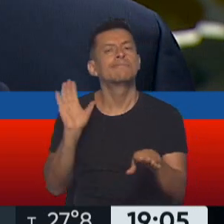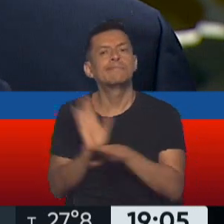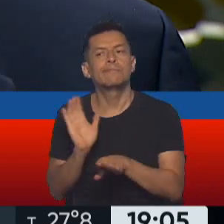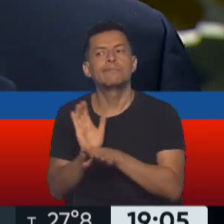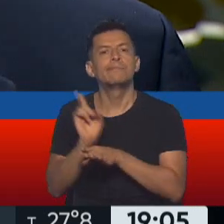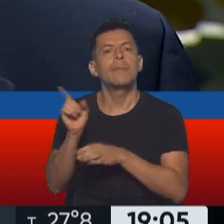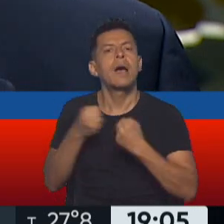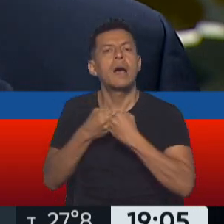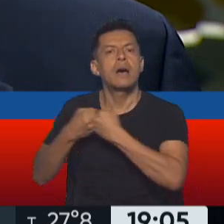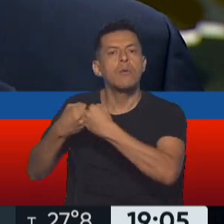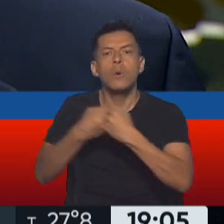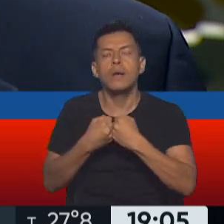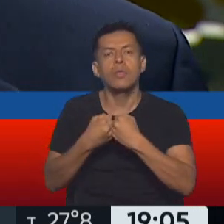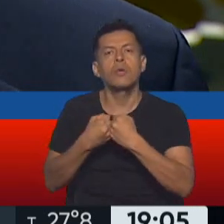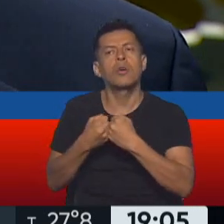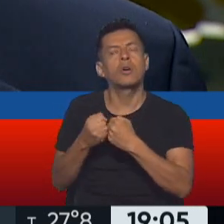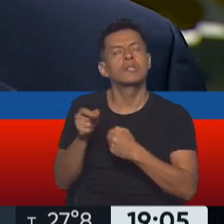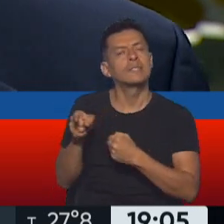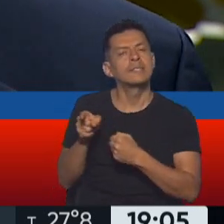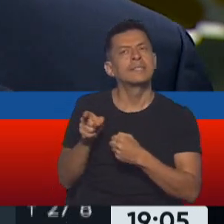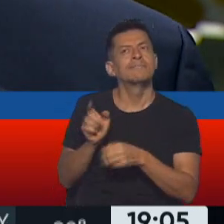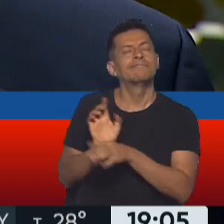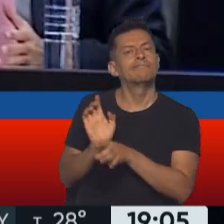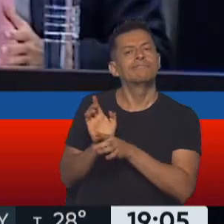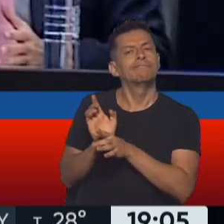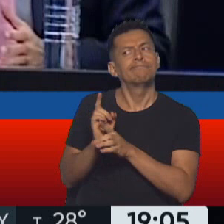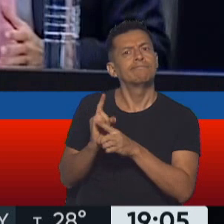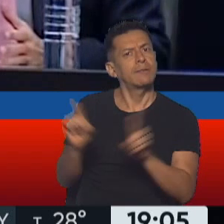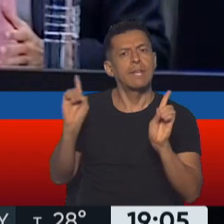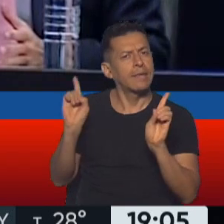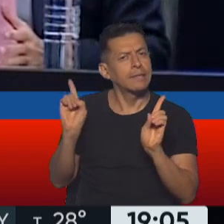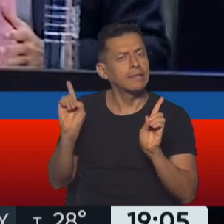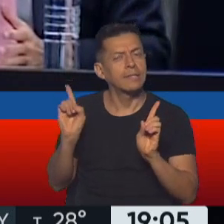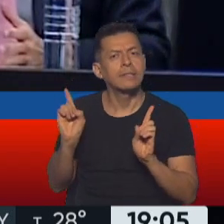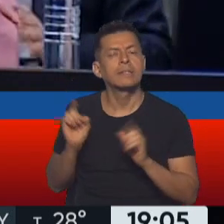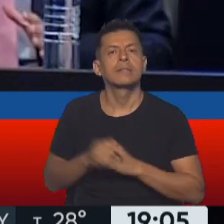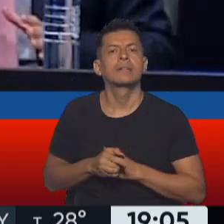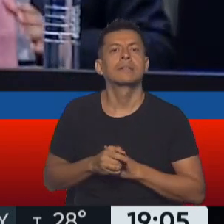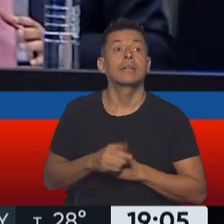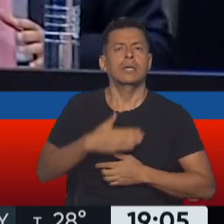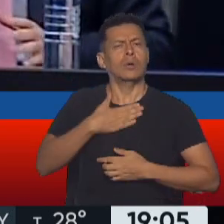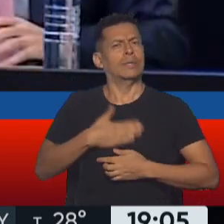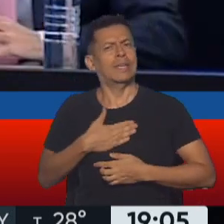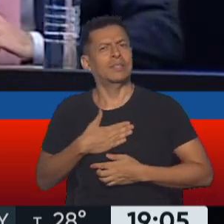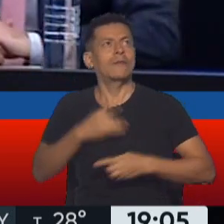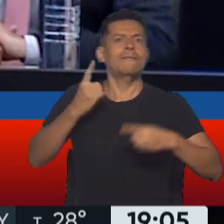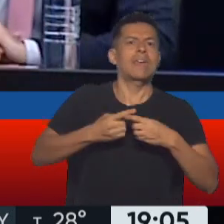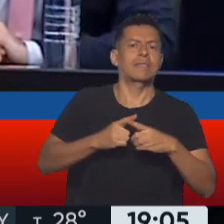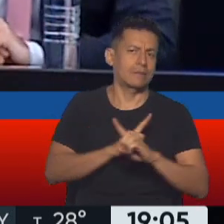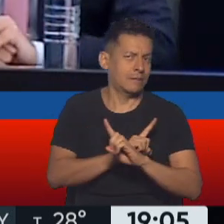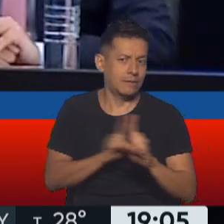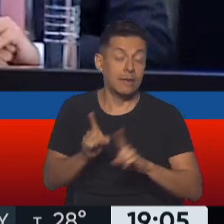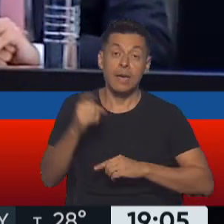un acuerdo que tiene parámetros no convencionales acá no hay nada para festejar la argentina